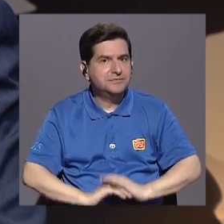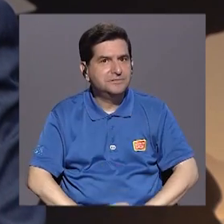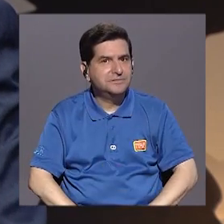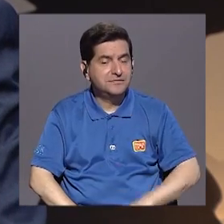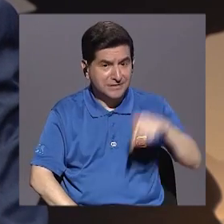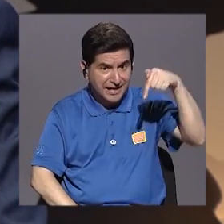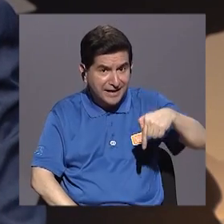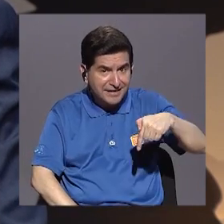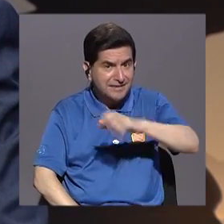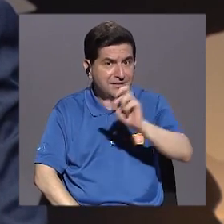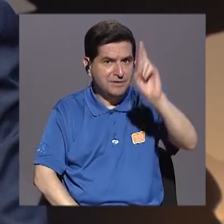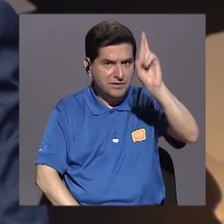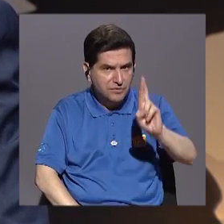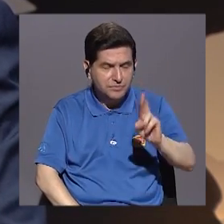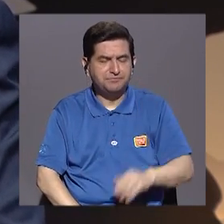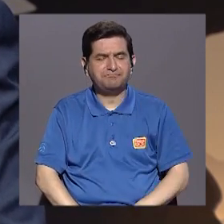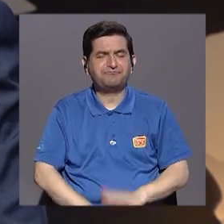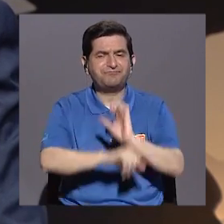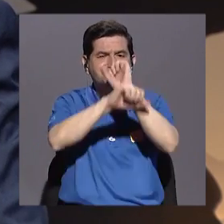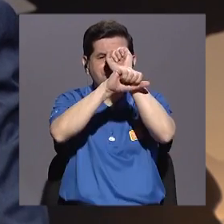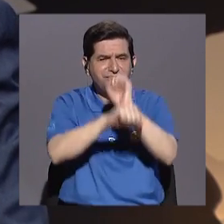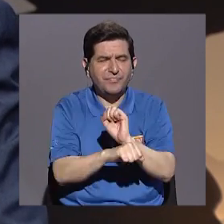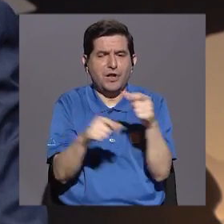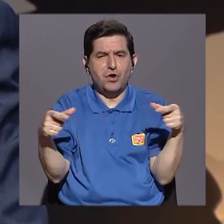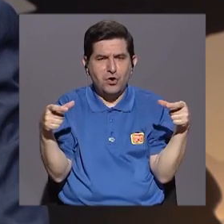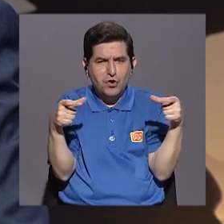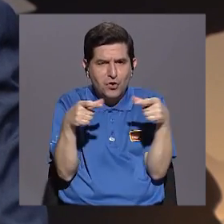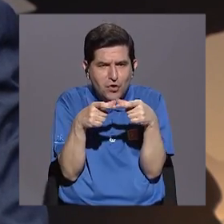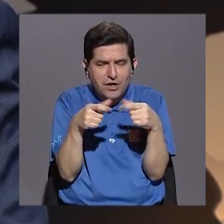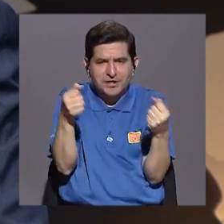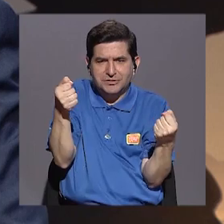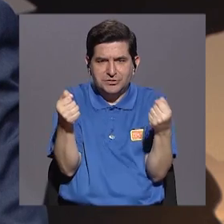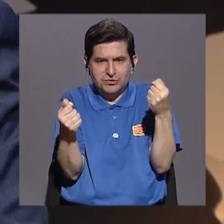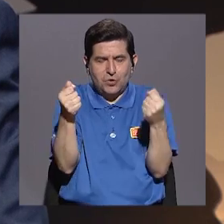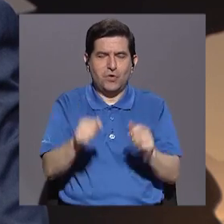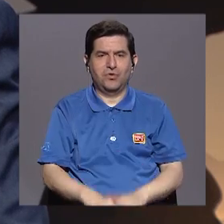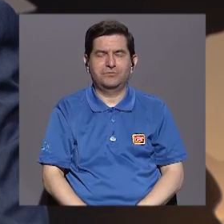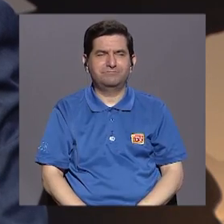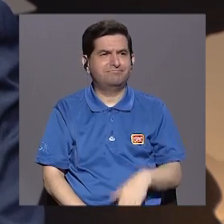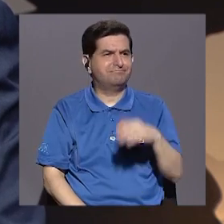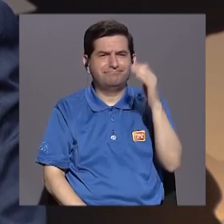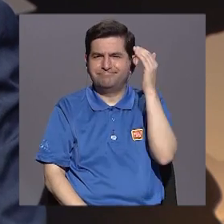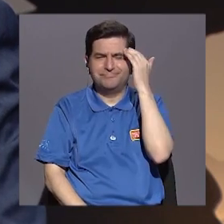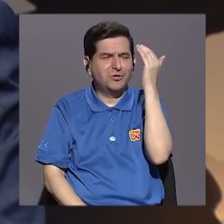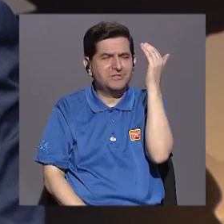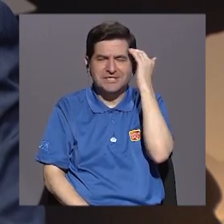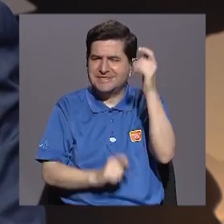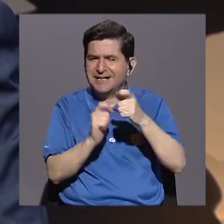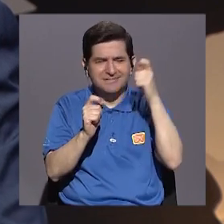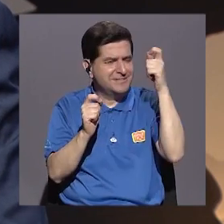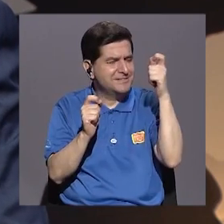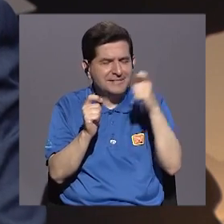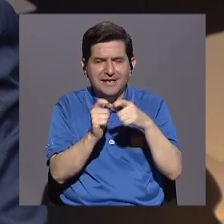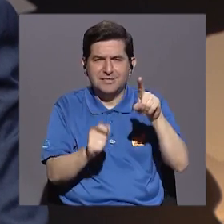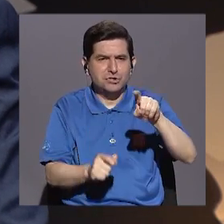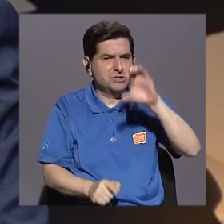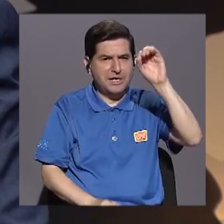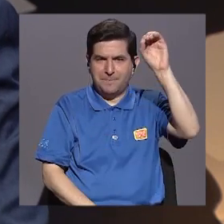aquí en costa rica en los hábitos de conexión de los vehículos no se conoce al 100%